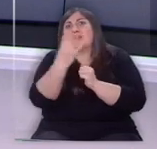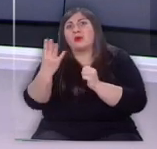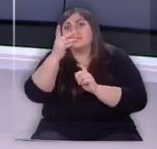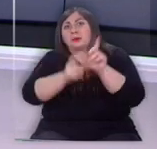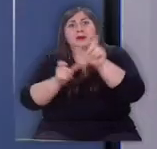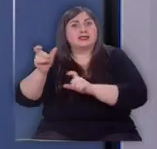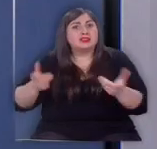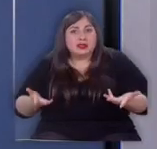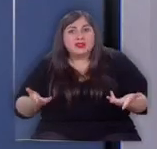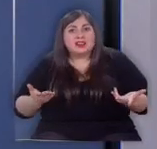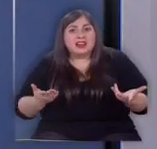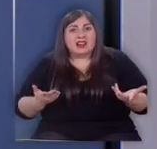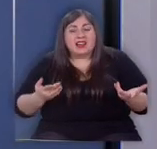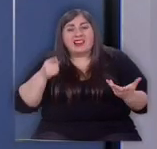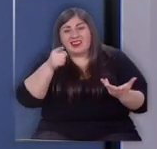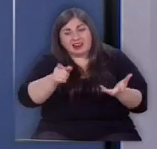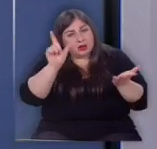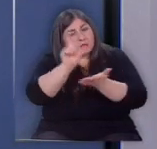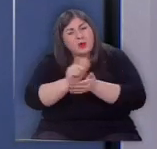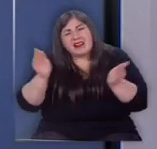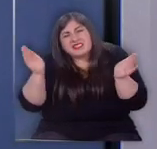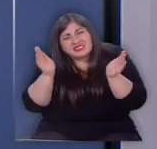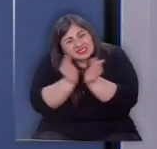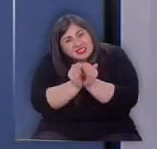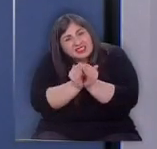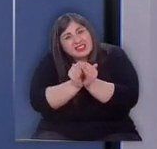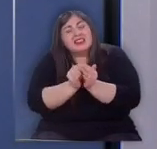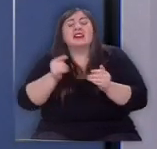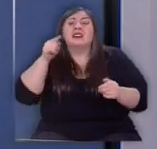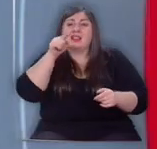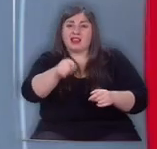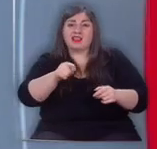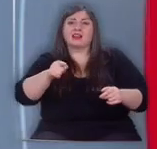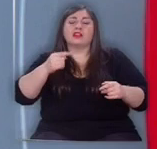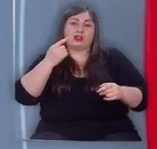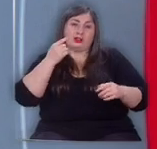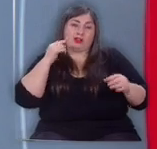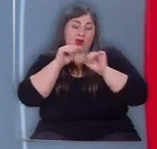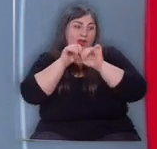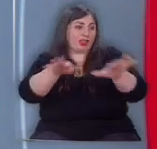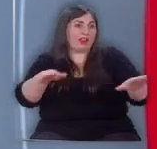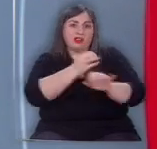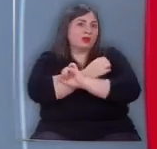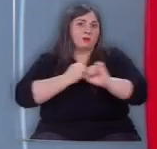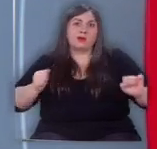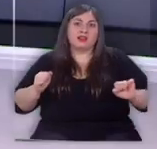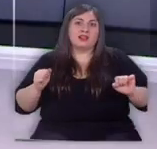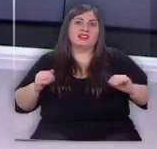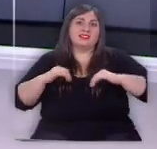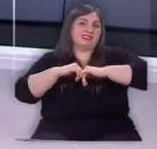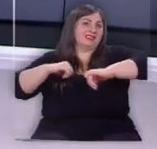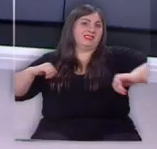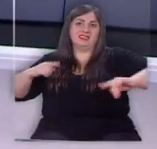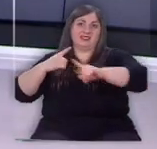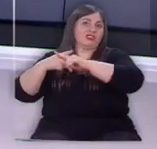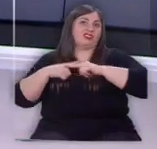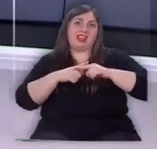y de ahí para arriba, en espacios así de confinados, si llega a tener una persona el contagio, naturalmente no va a haber posibilidad de hacer el distanciamiento